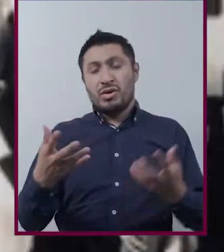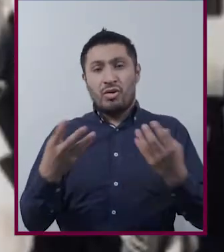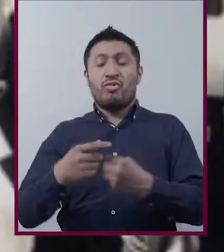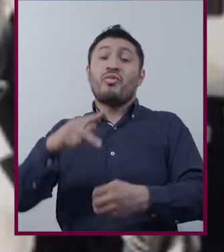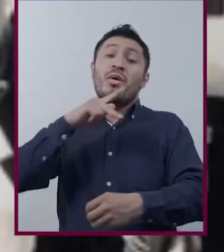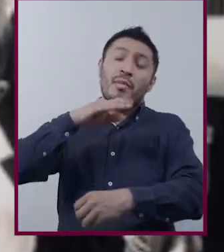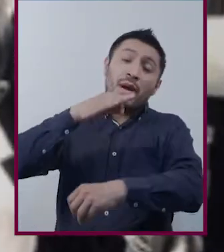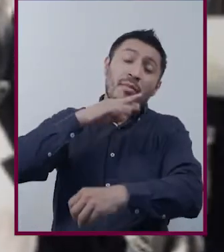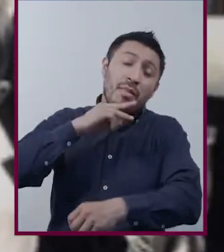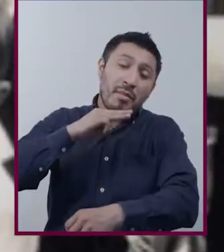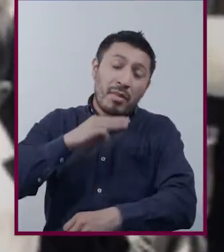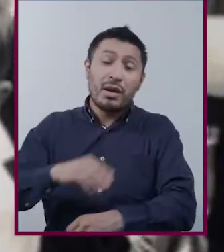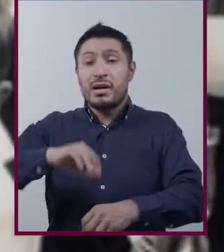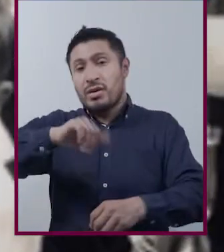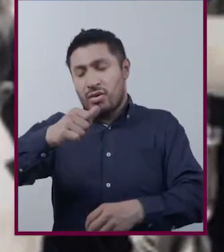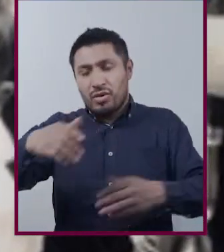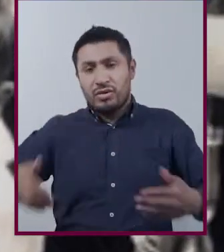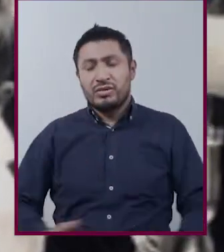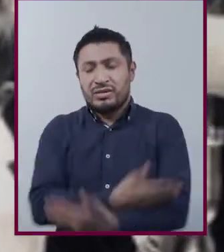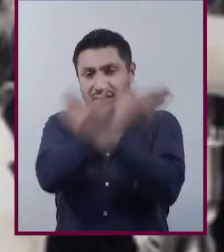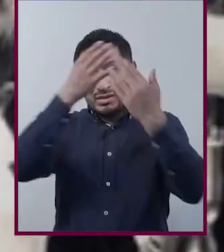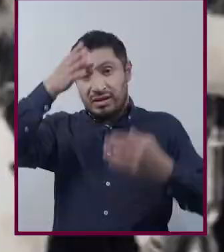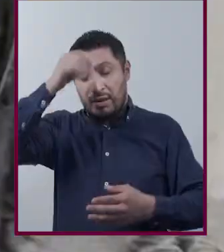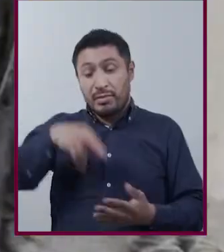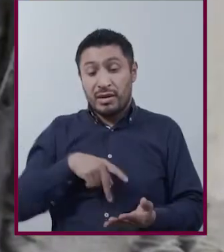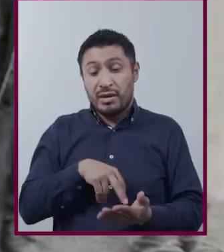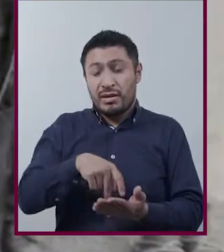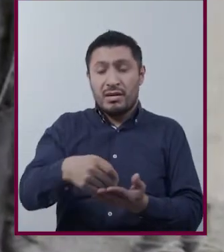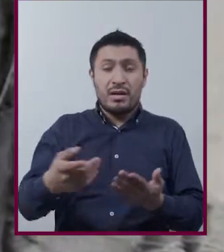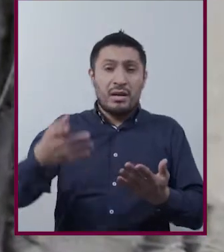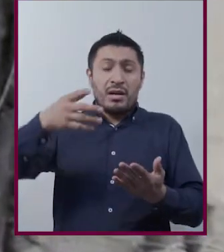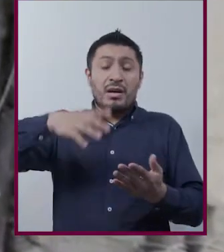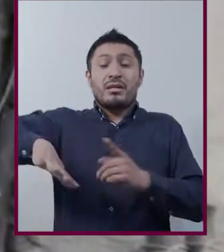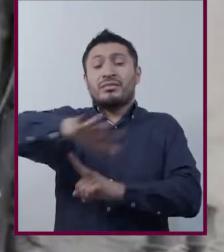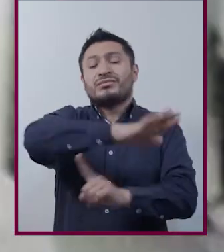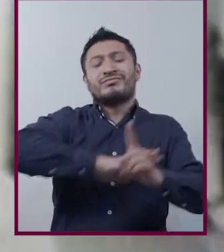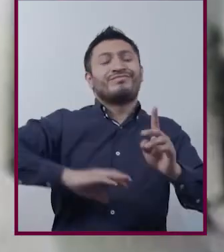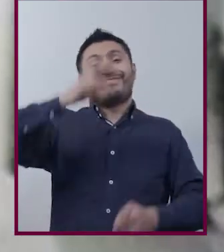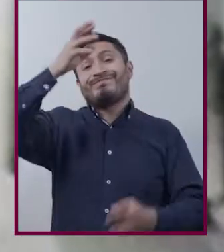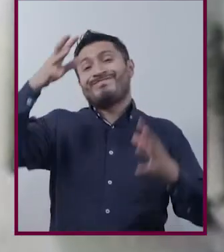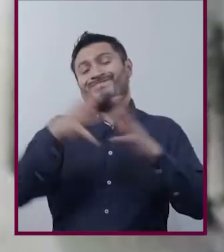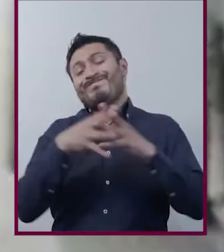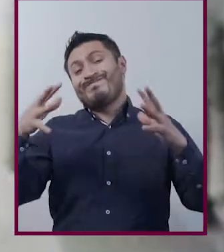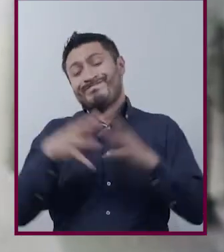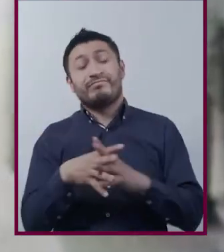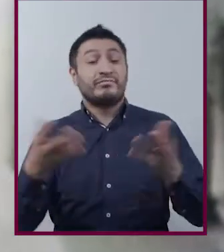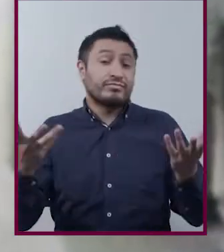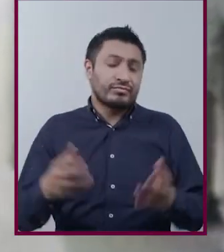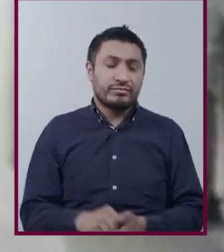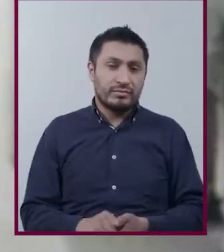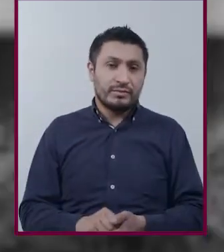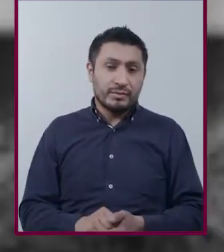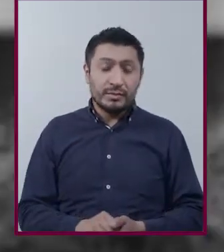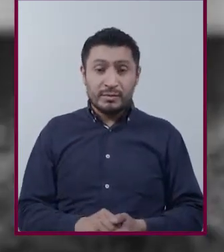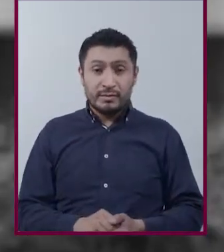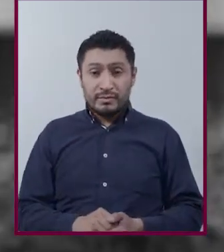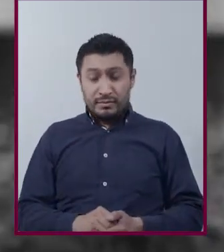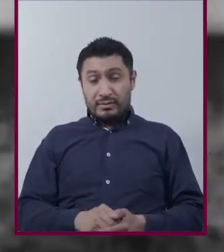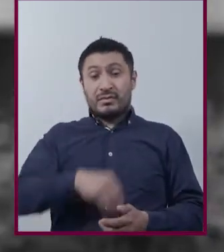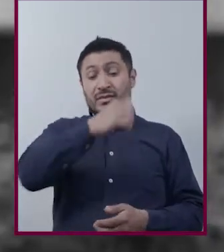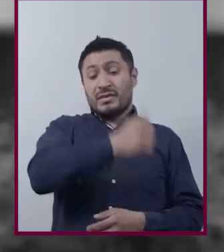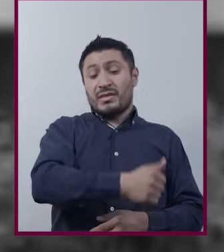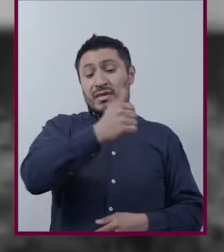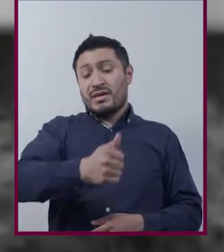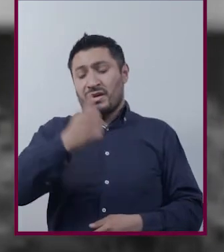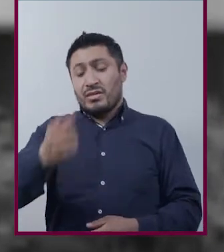padres y otros más nacieron y aprendieron a caminar en medio de las batallas. Como sea, llegado el momento, cada uno le